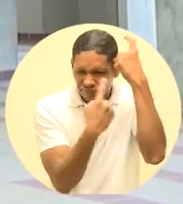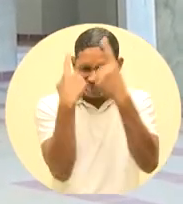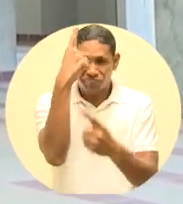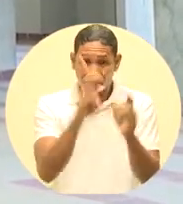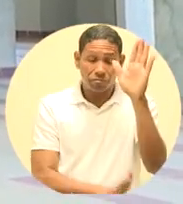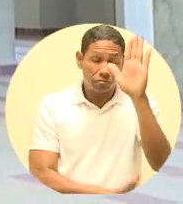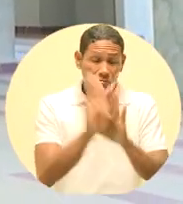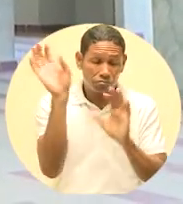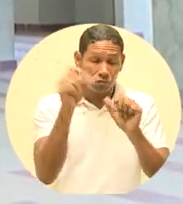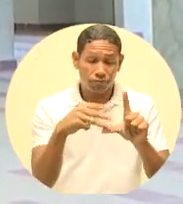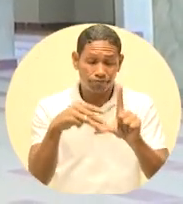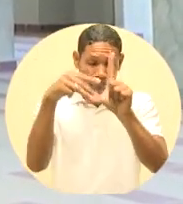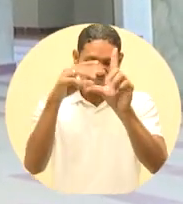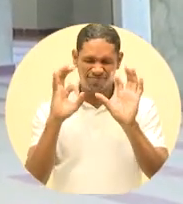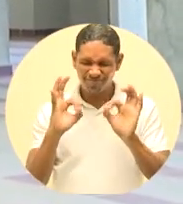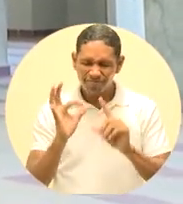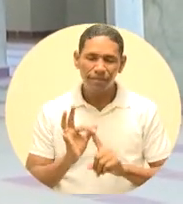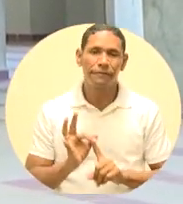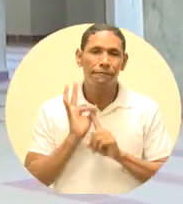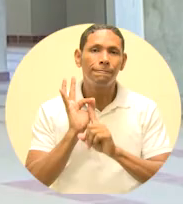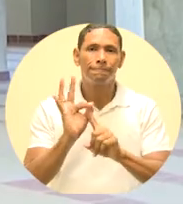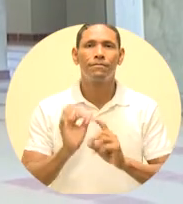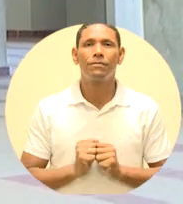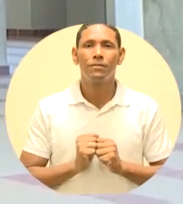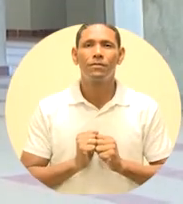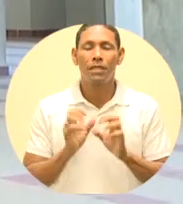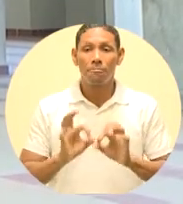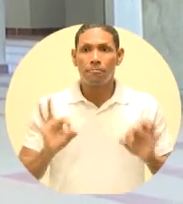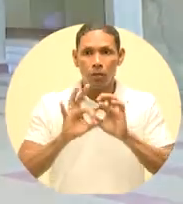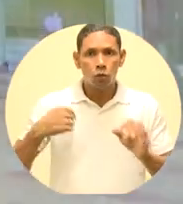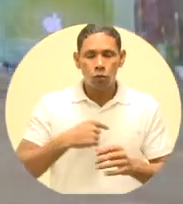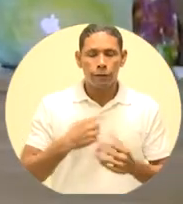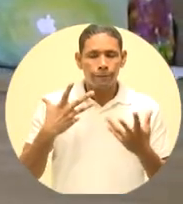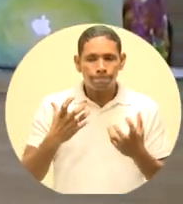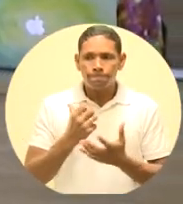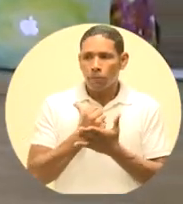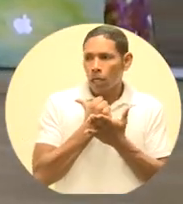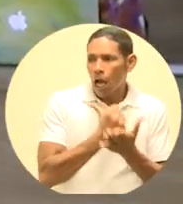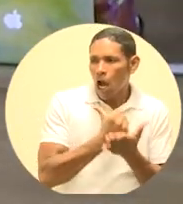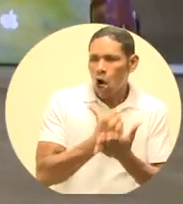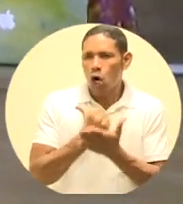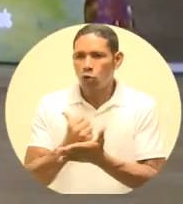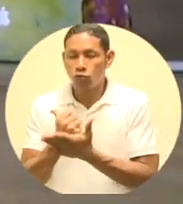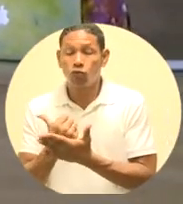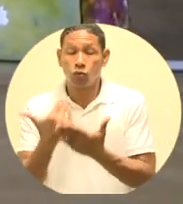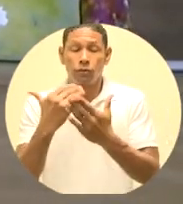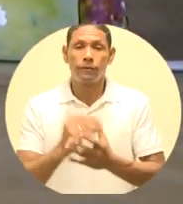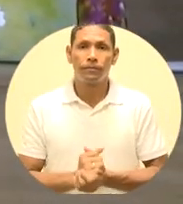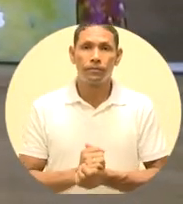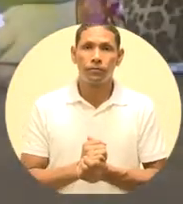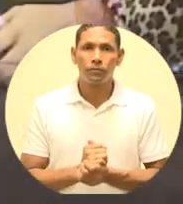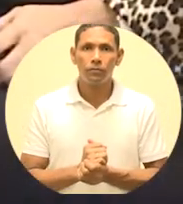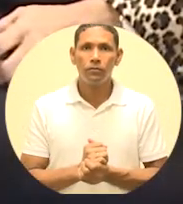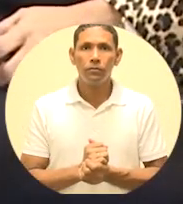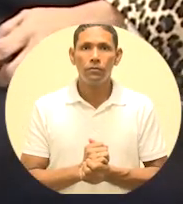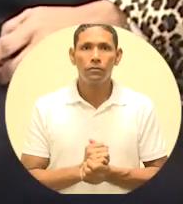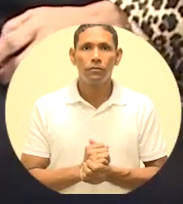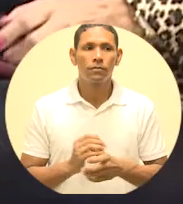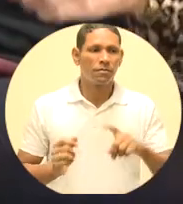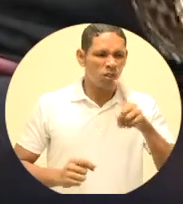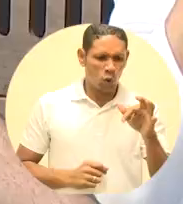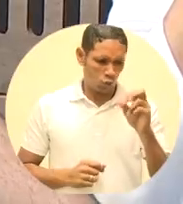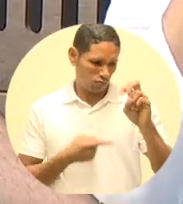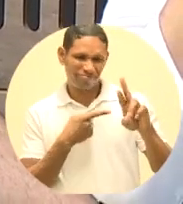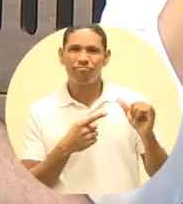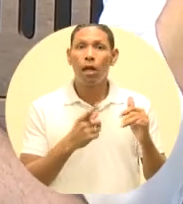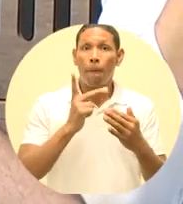la ciencia de esta maestría. Pues sobre todo intentamos ayudar en lo que es el manejo medioambiental. STORIN,